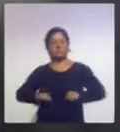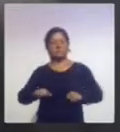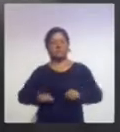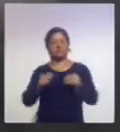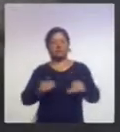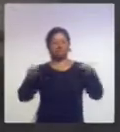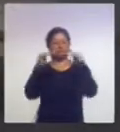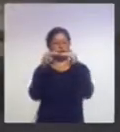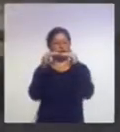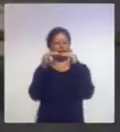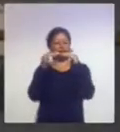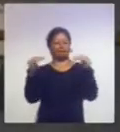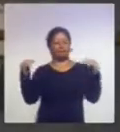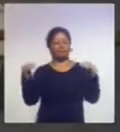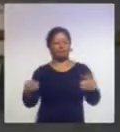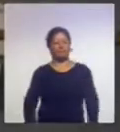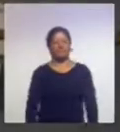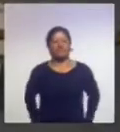democráticas.